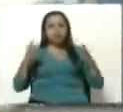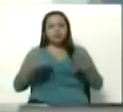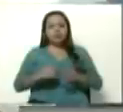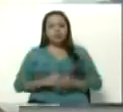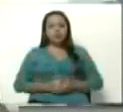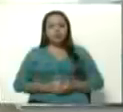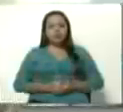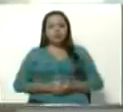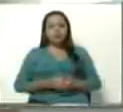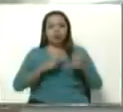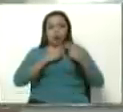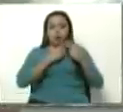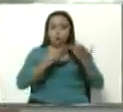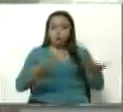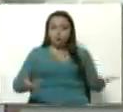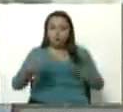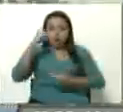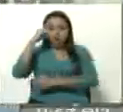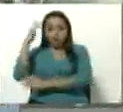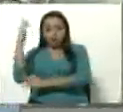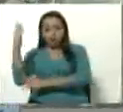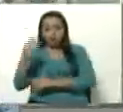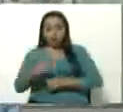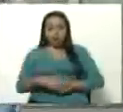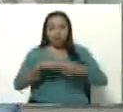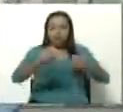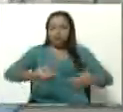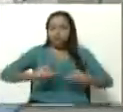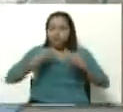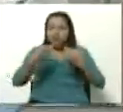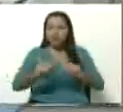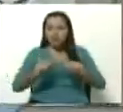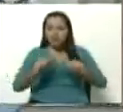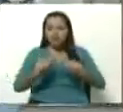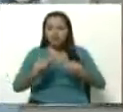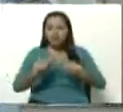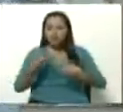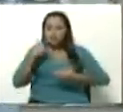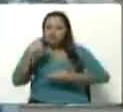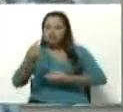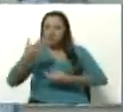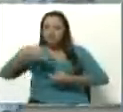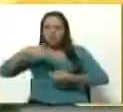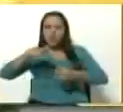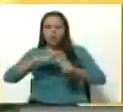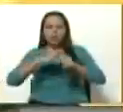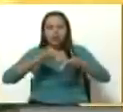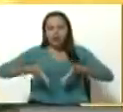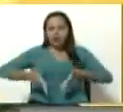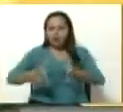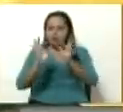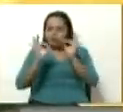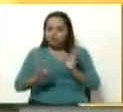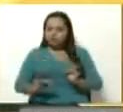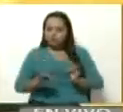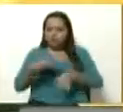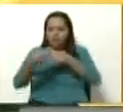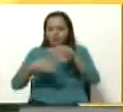Y con la voluntad de Dios, que siempre nos señala el camino correcto, nos indica los